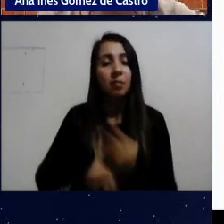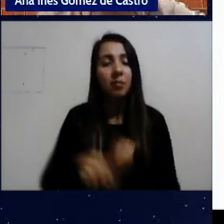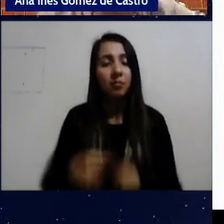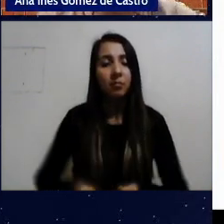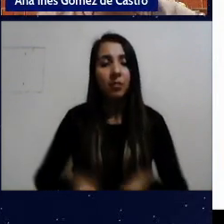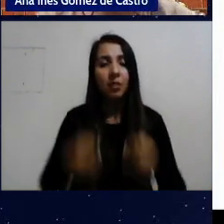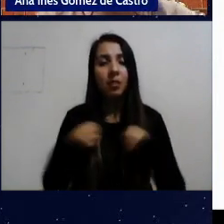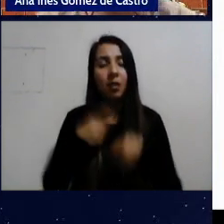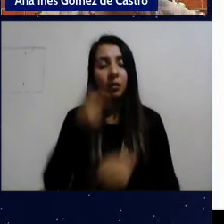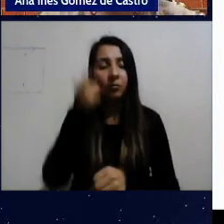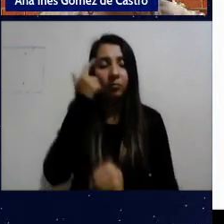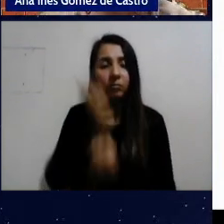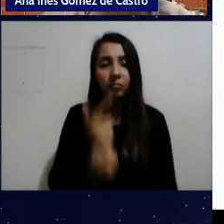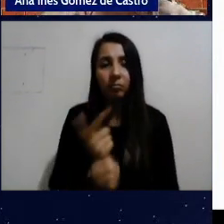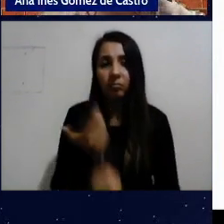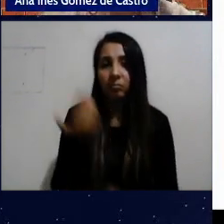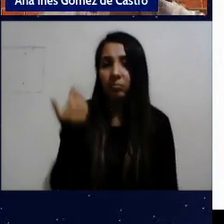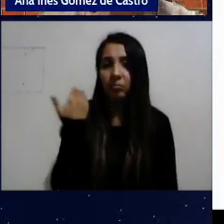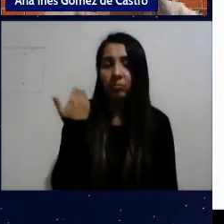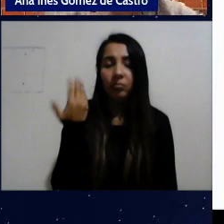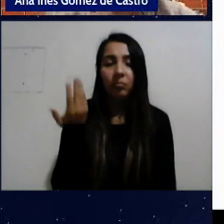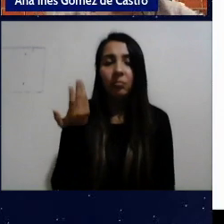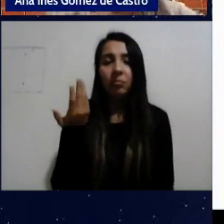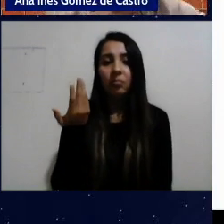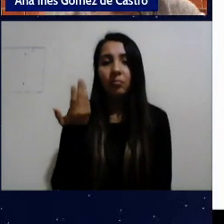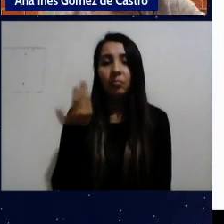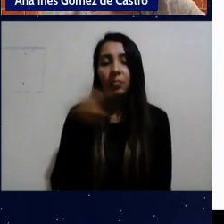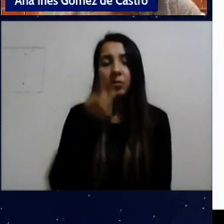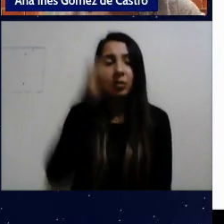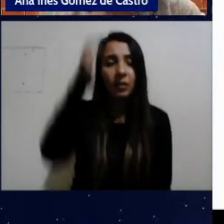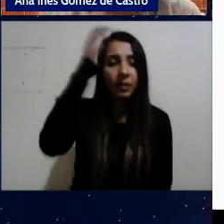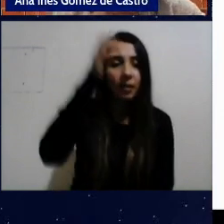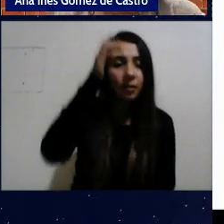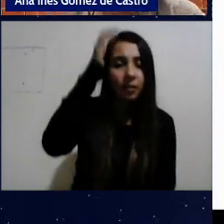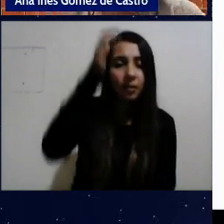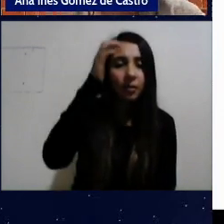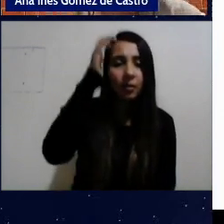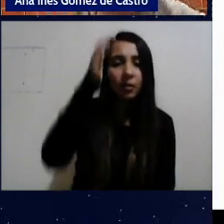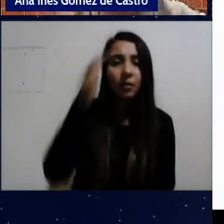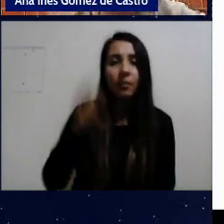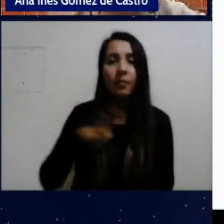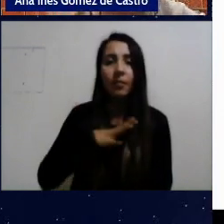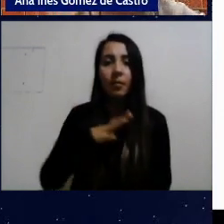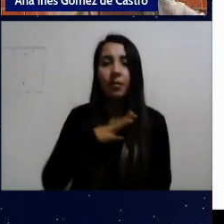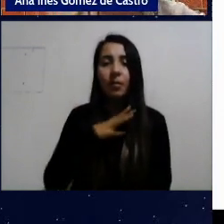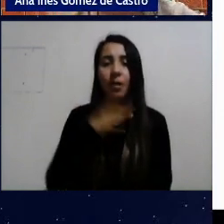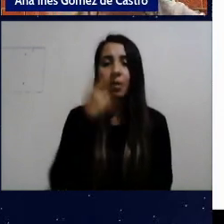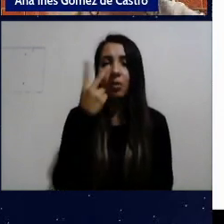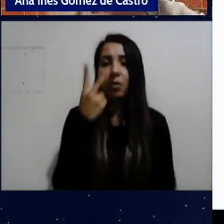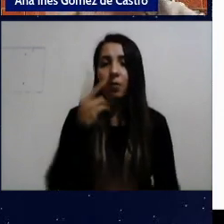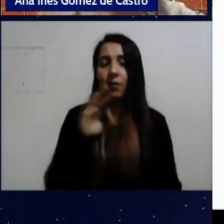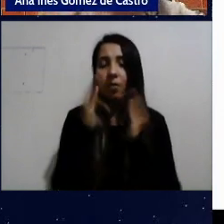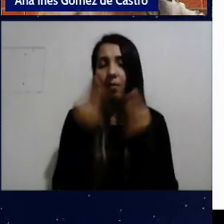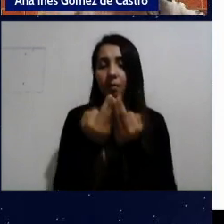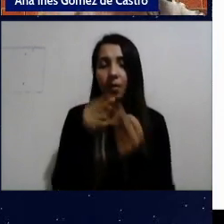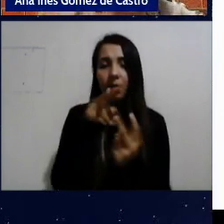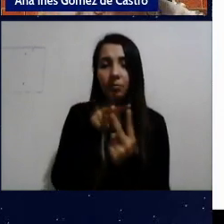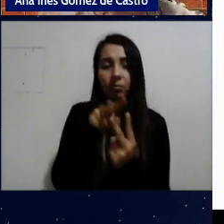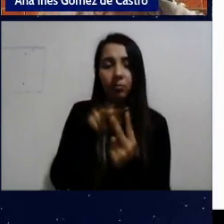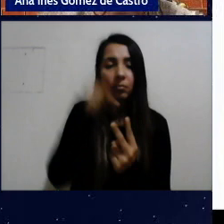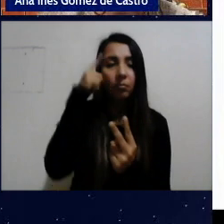podían formar aminoácidos. Es decir, que ahora mismo, desde el punto de vista de la ciencia, hay dos rutas diferentes para